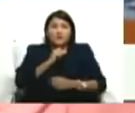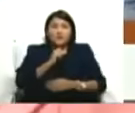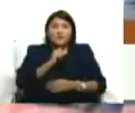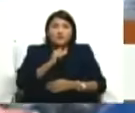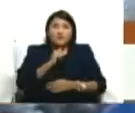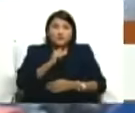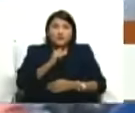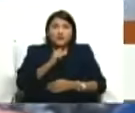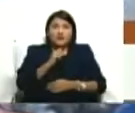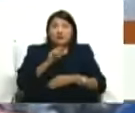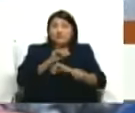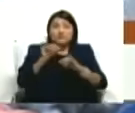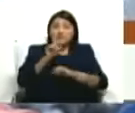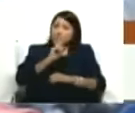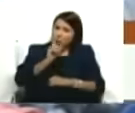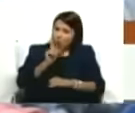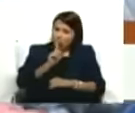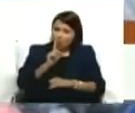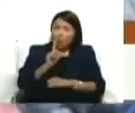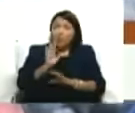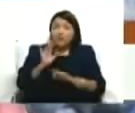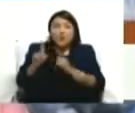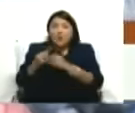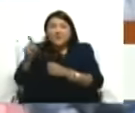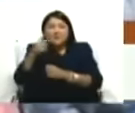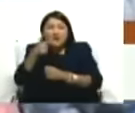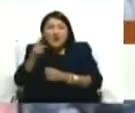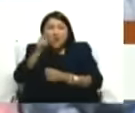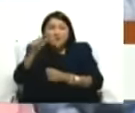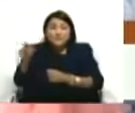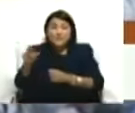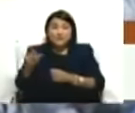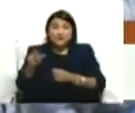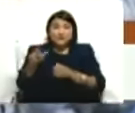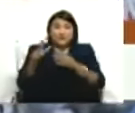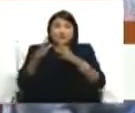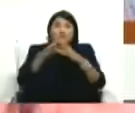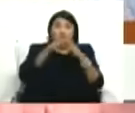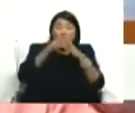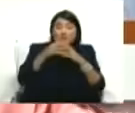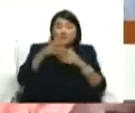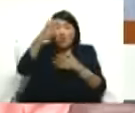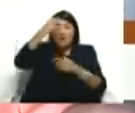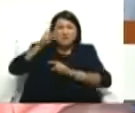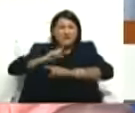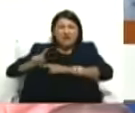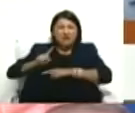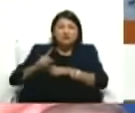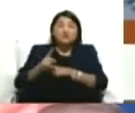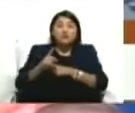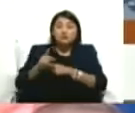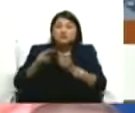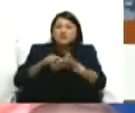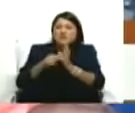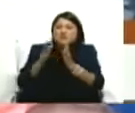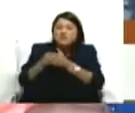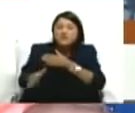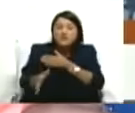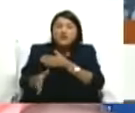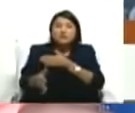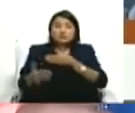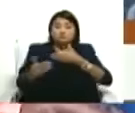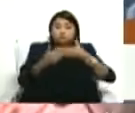porque como lo decía el profesor Damiani, las agresiones imperialistas se traducen en todos los